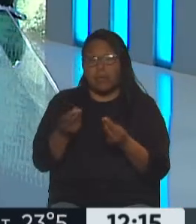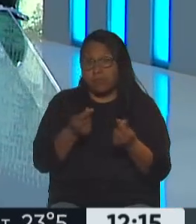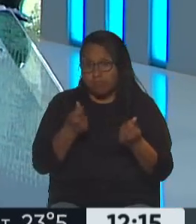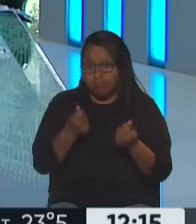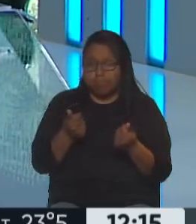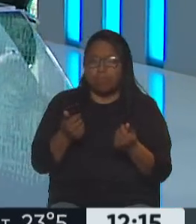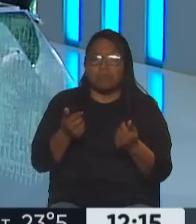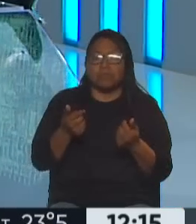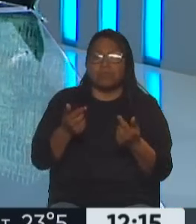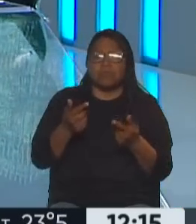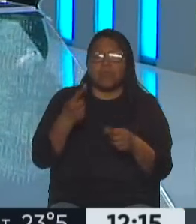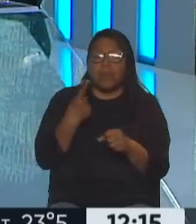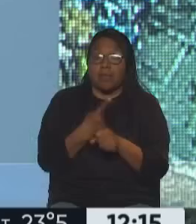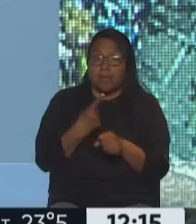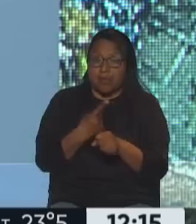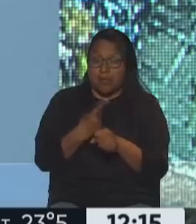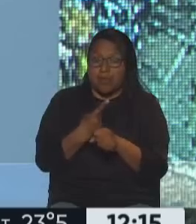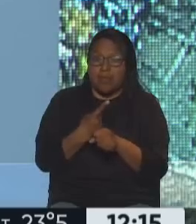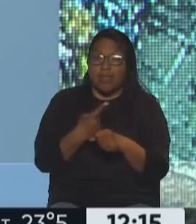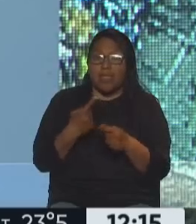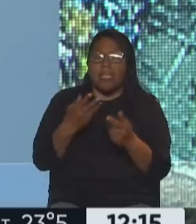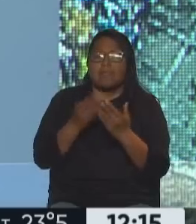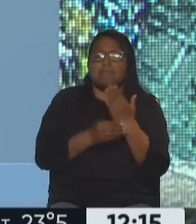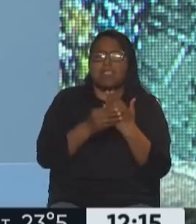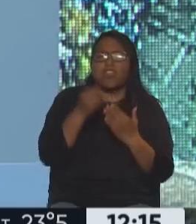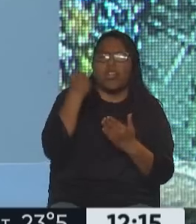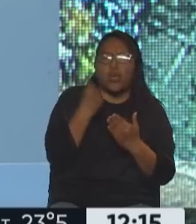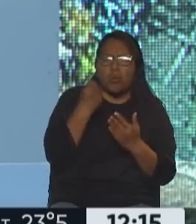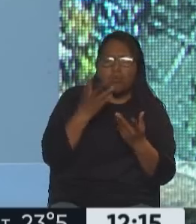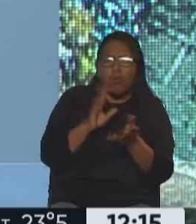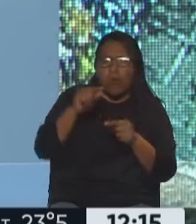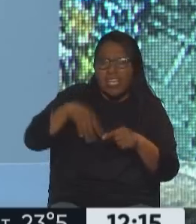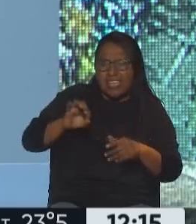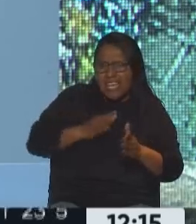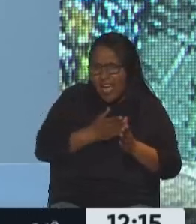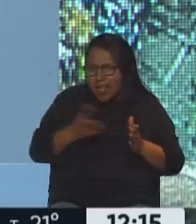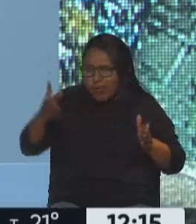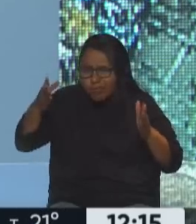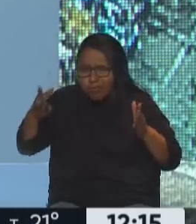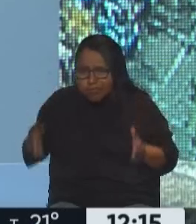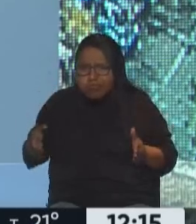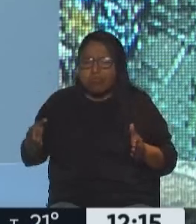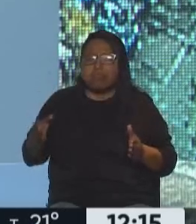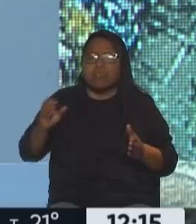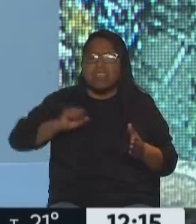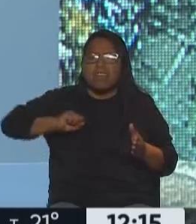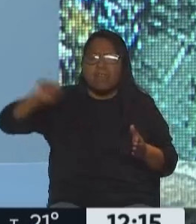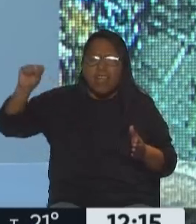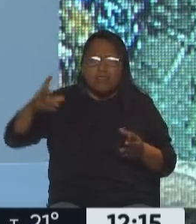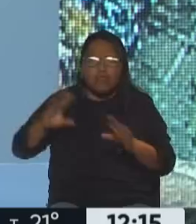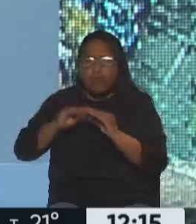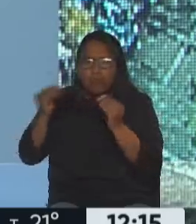inflación. Exacto. Ahora, primero, ¿qué es lo que espera el Ministerio de Economía? ¿Cómo cierra la inflación este año? Agárrate el número que te voy a dar. Vamos a